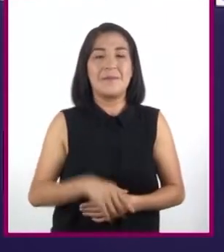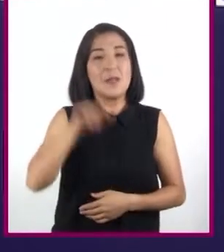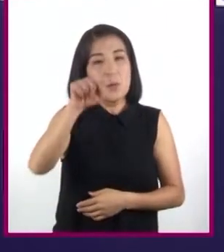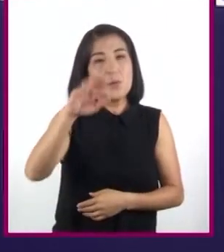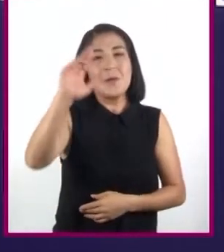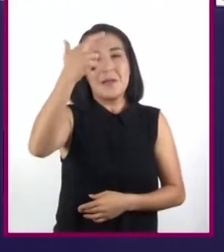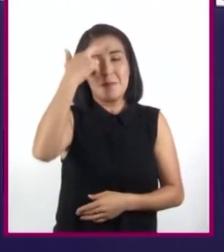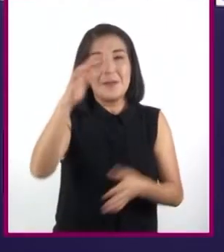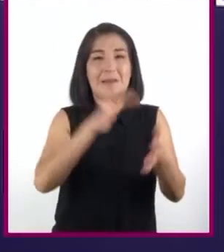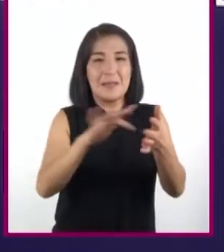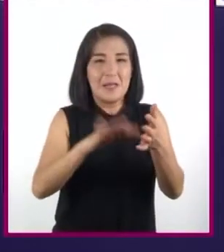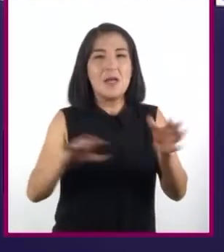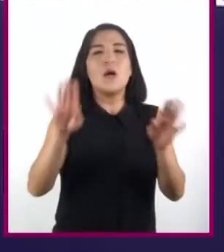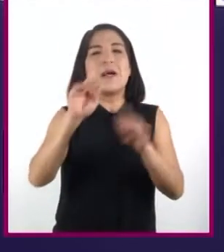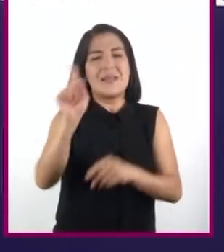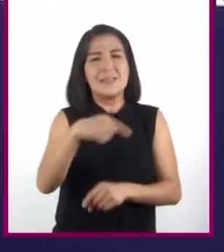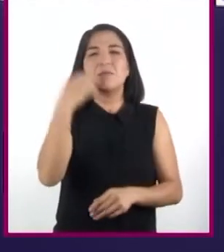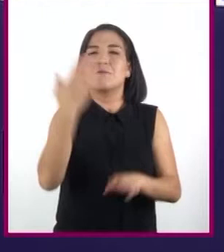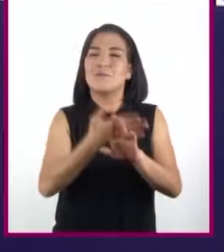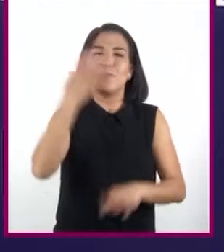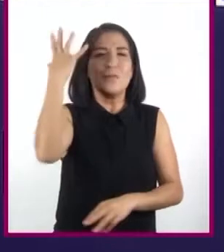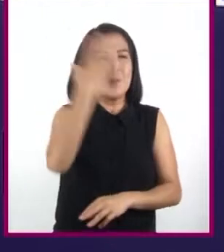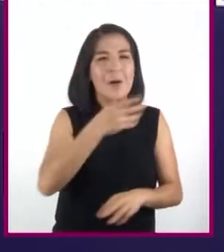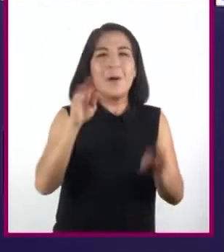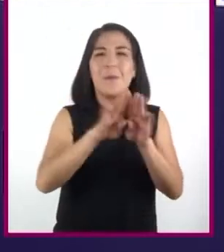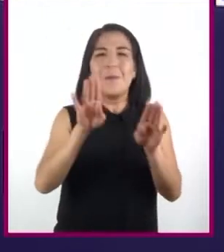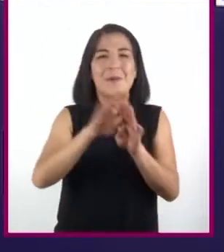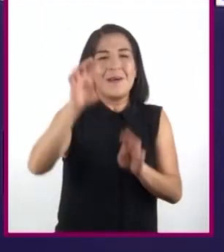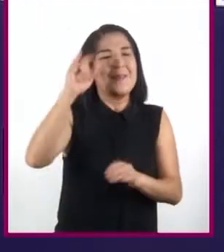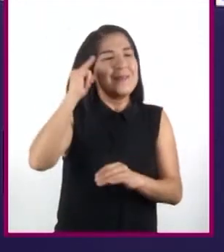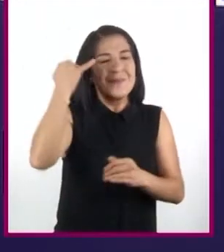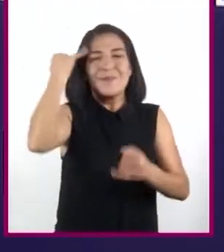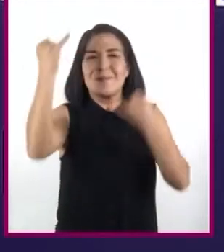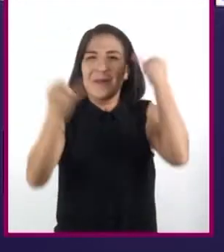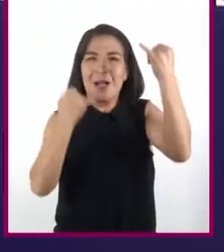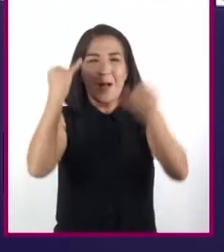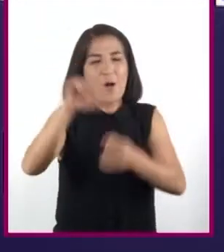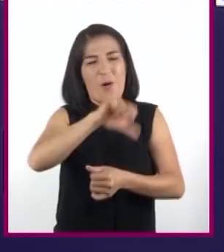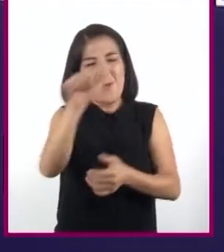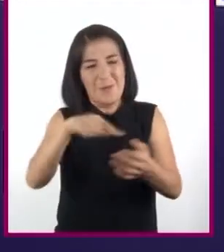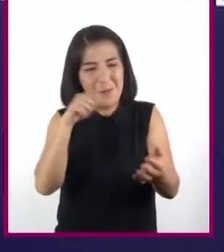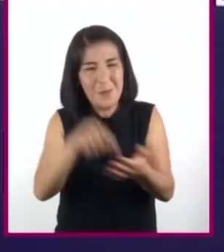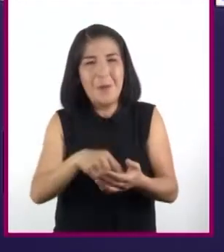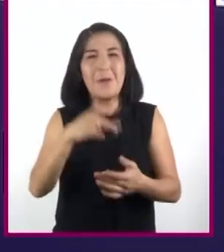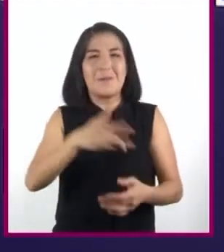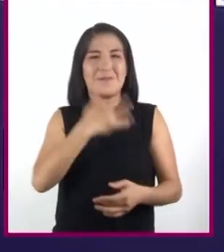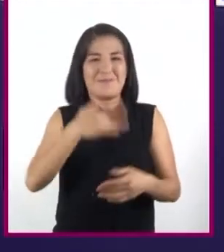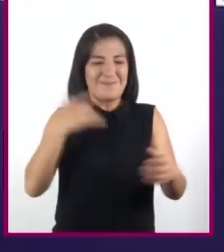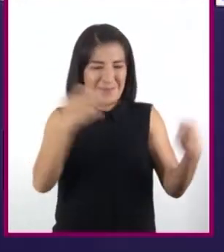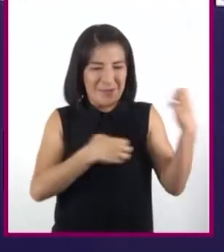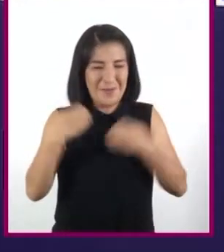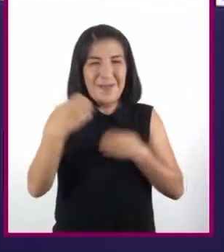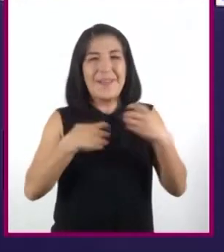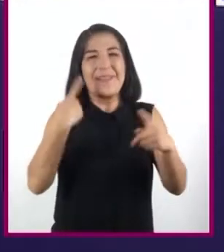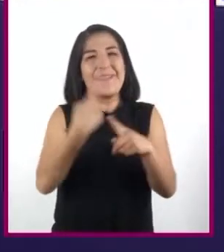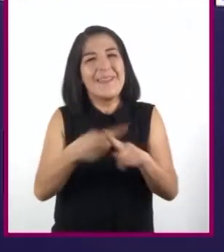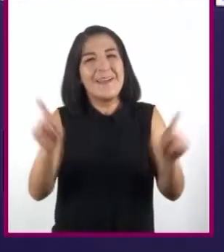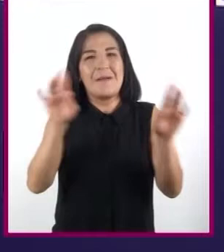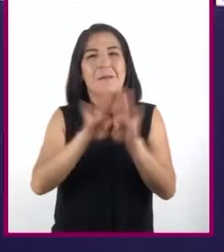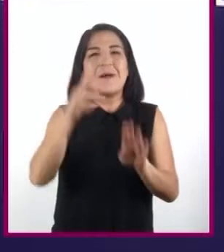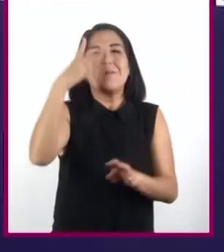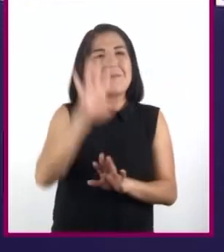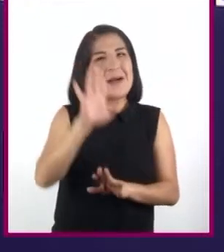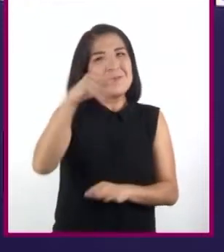Recuerda que leer es una experiencia única que te permite imaginar otros lugares y vivir distintas emociones como si fueran